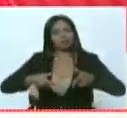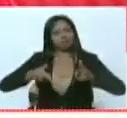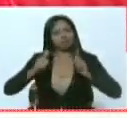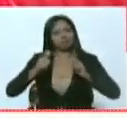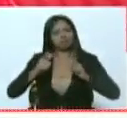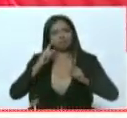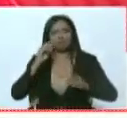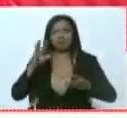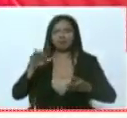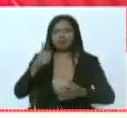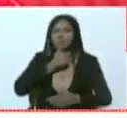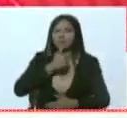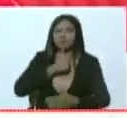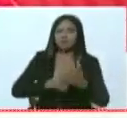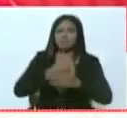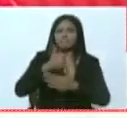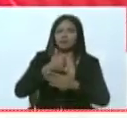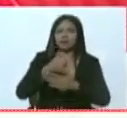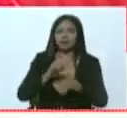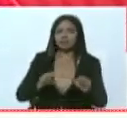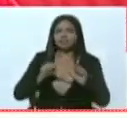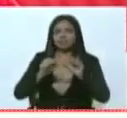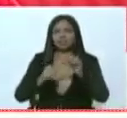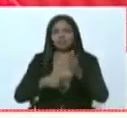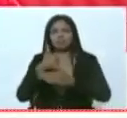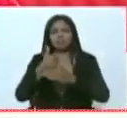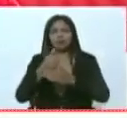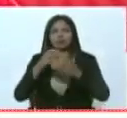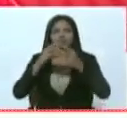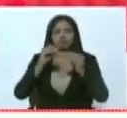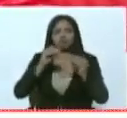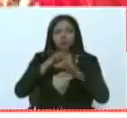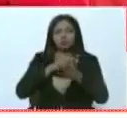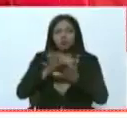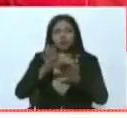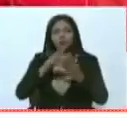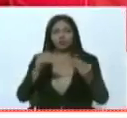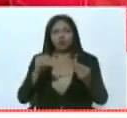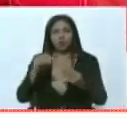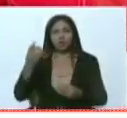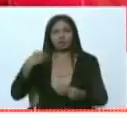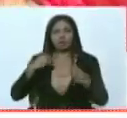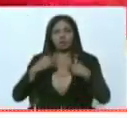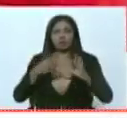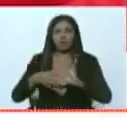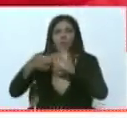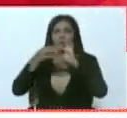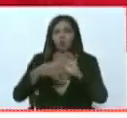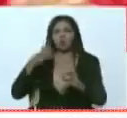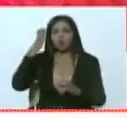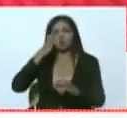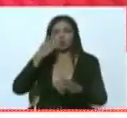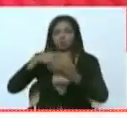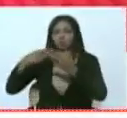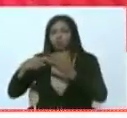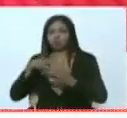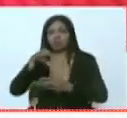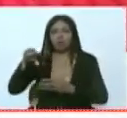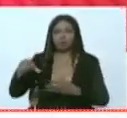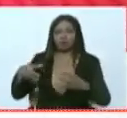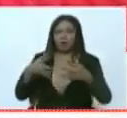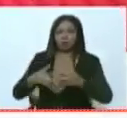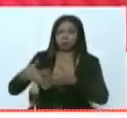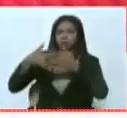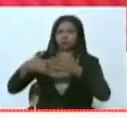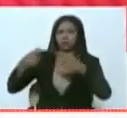para resistir y para avanzar sobre cualquier chantaje que se haga de la Unión Europea o de los Estados Unidos de